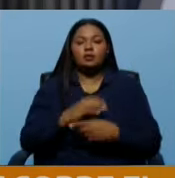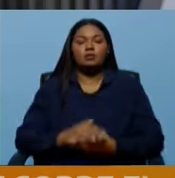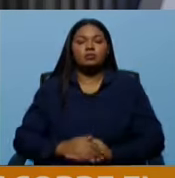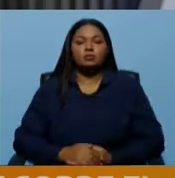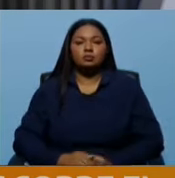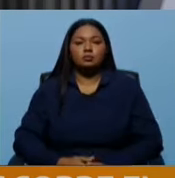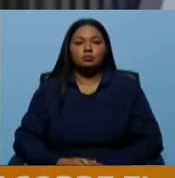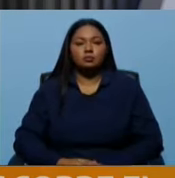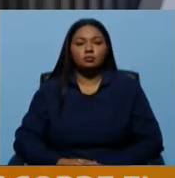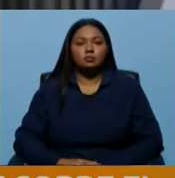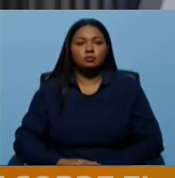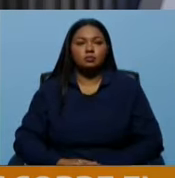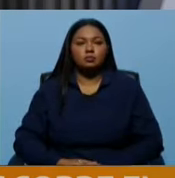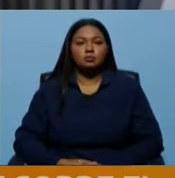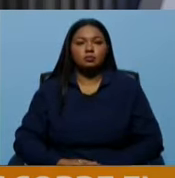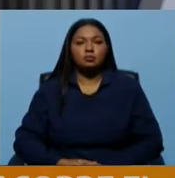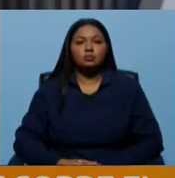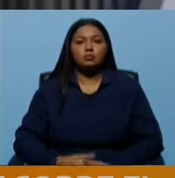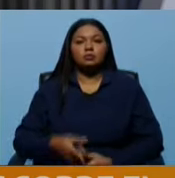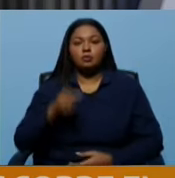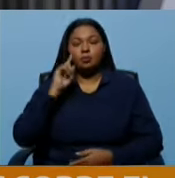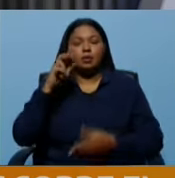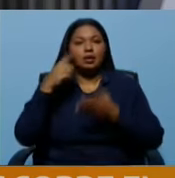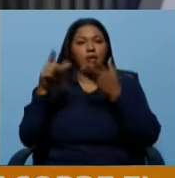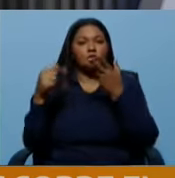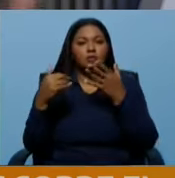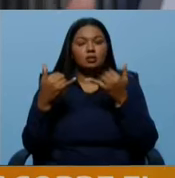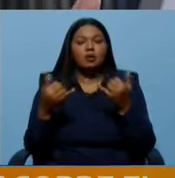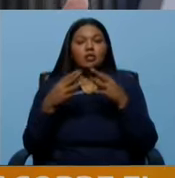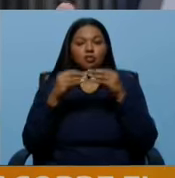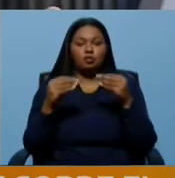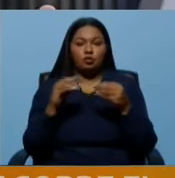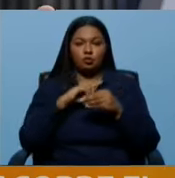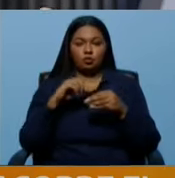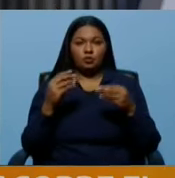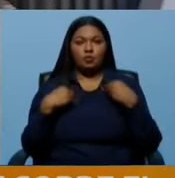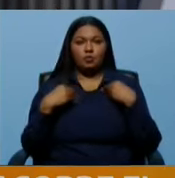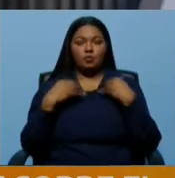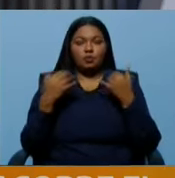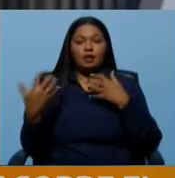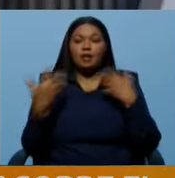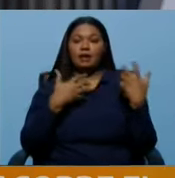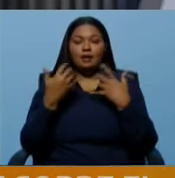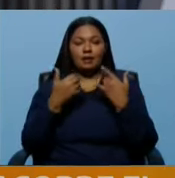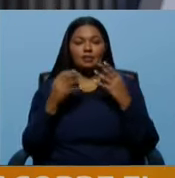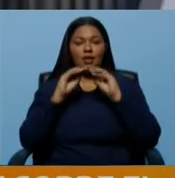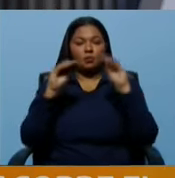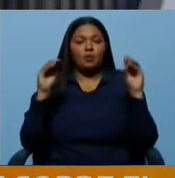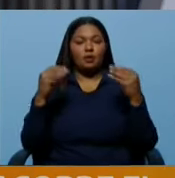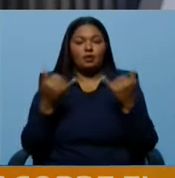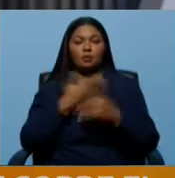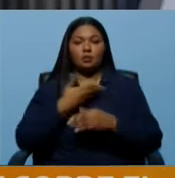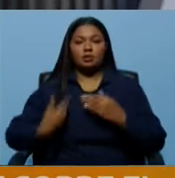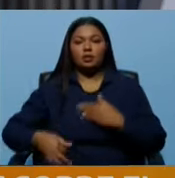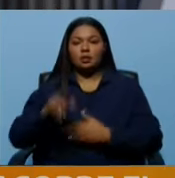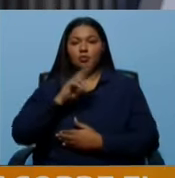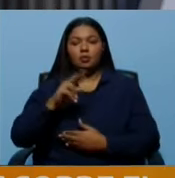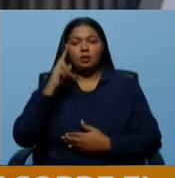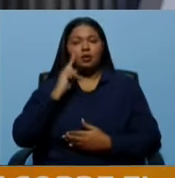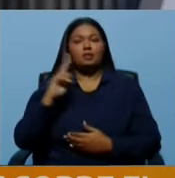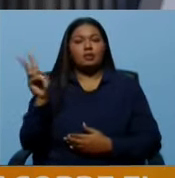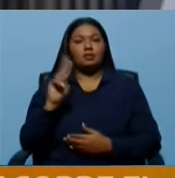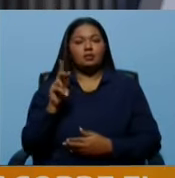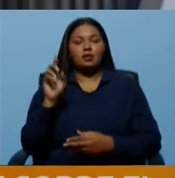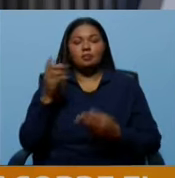configuración, la visibilización de los actores, todos los que hemos vivido esta guerra están convocados por el presidente de la República para reclamar